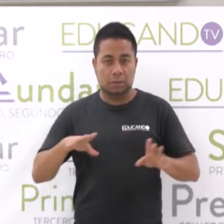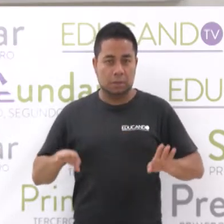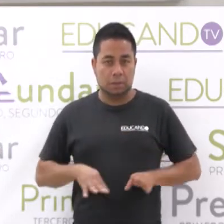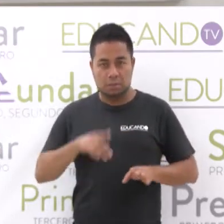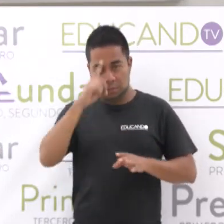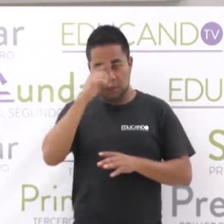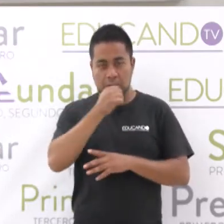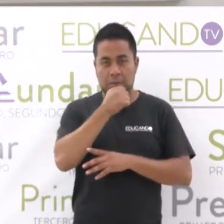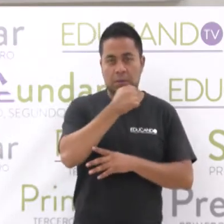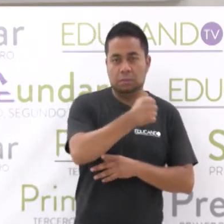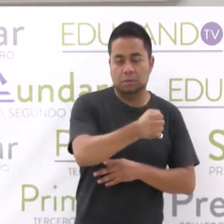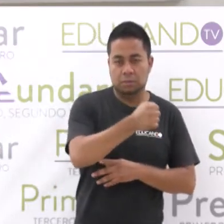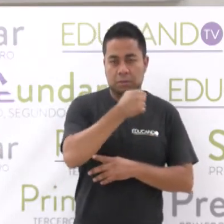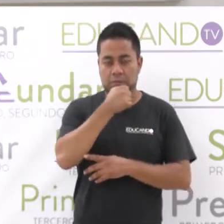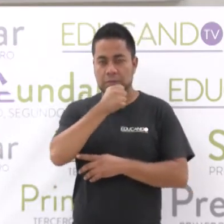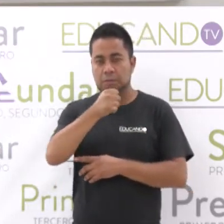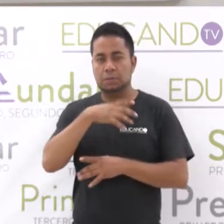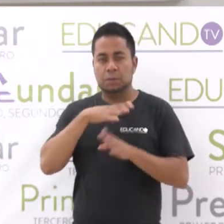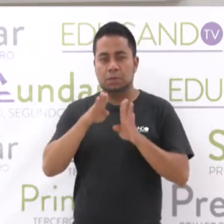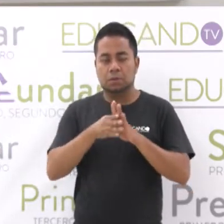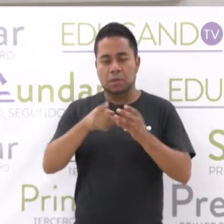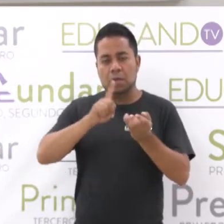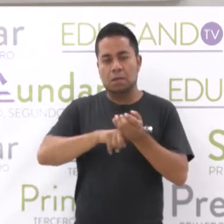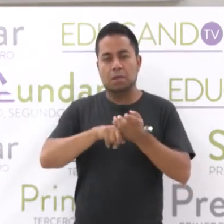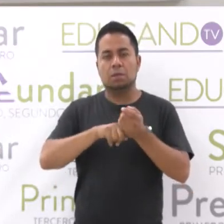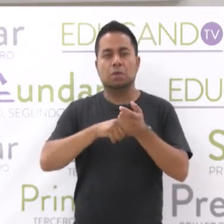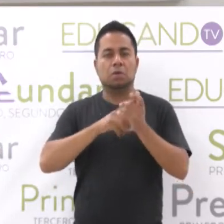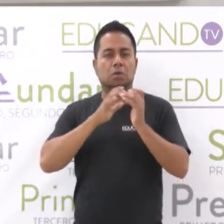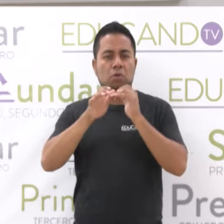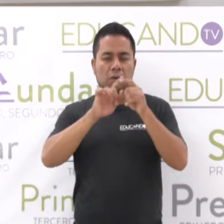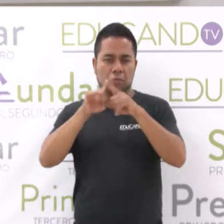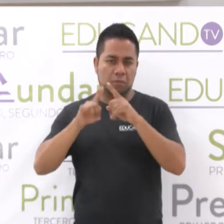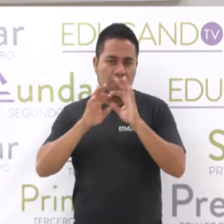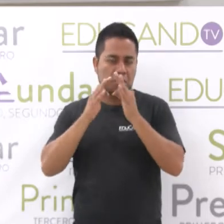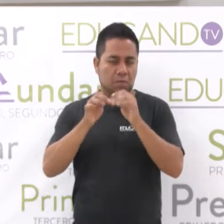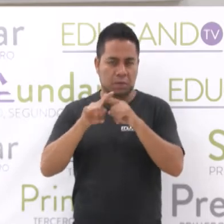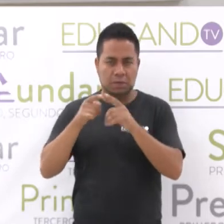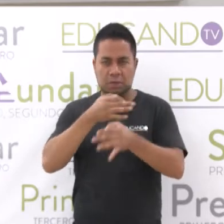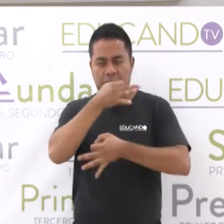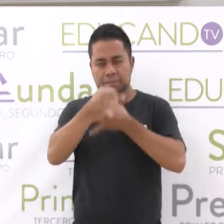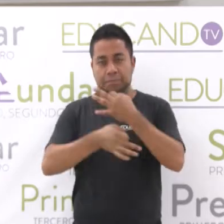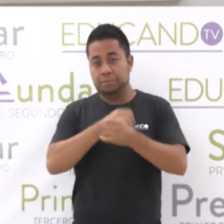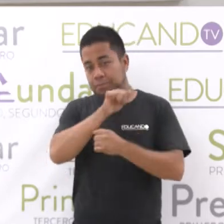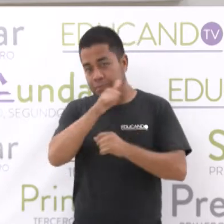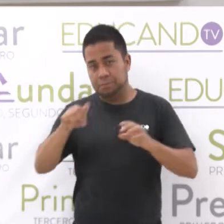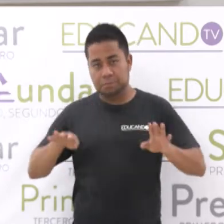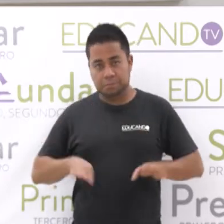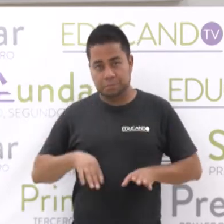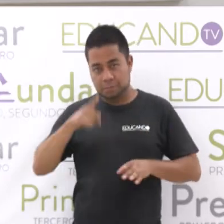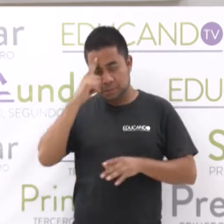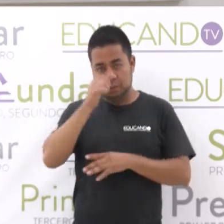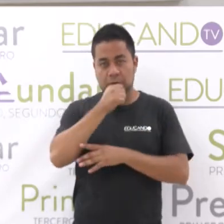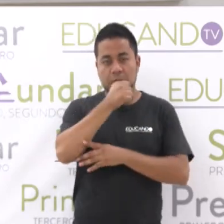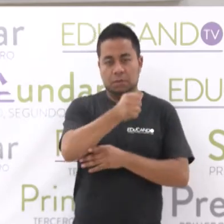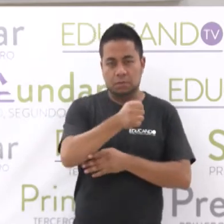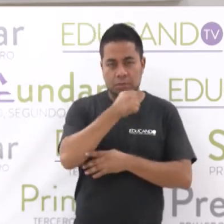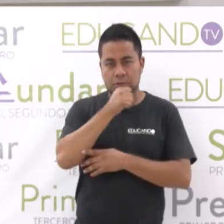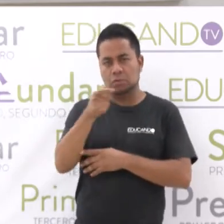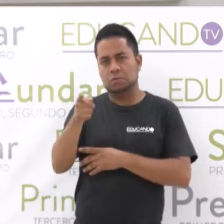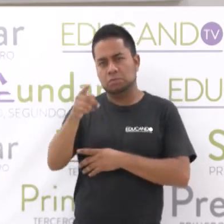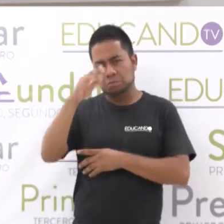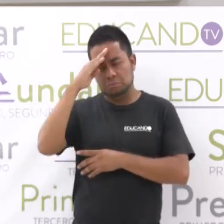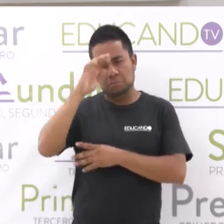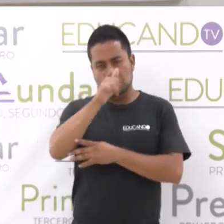del reportaje que se transmite a través de estos medios de comunicación. Otra característica del reportaje, ¿pueden pensar en alguna